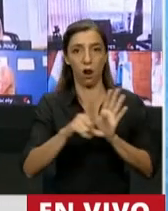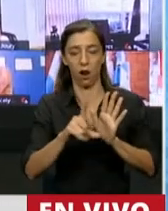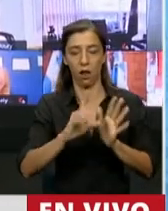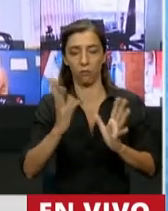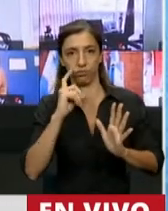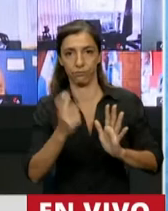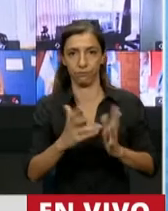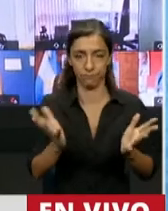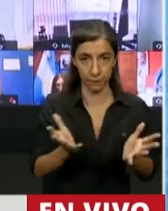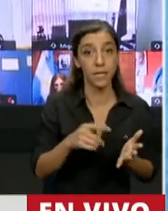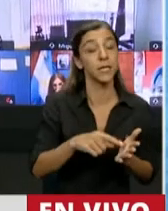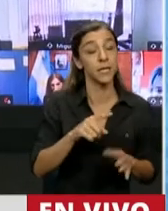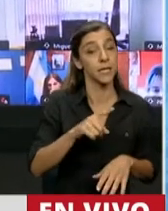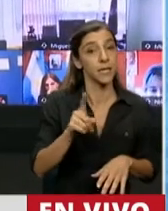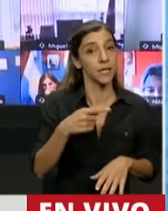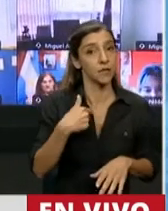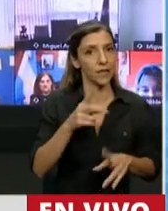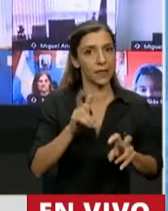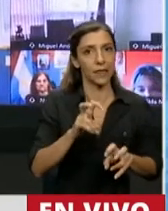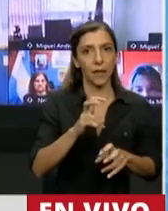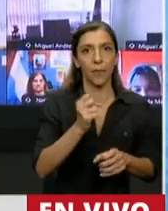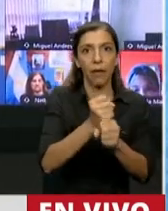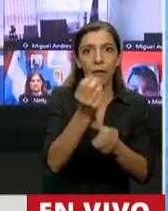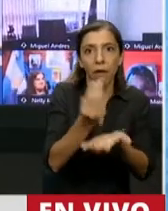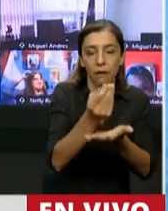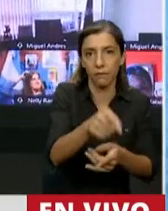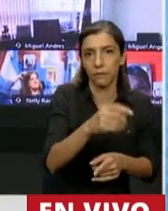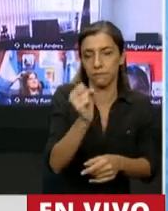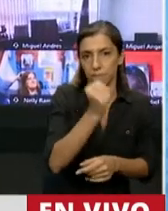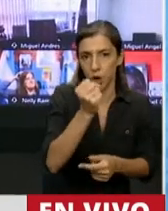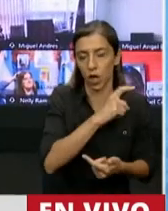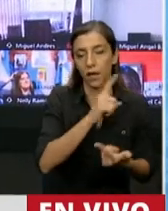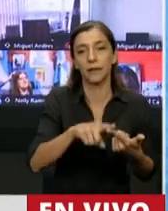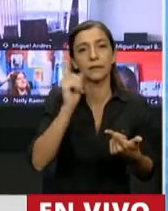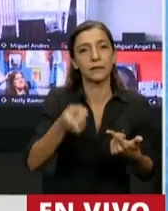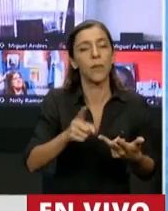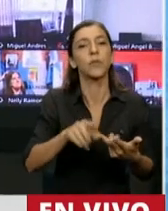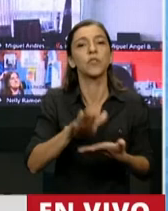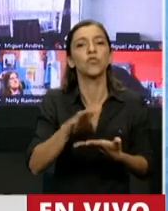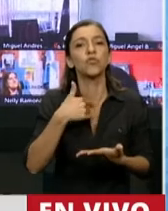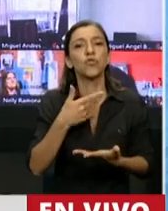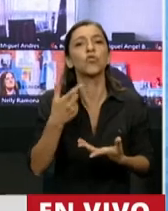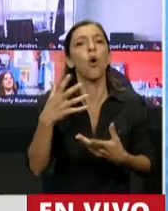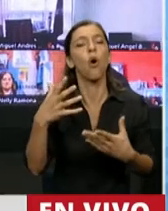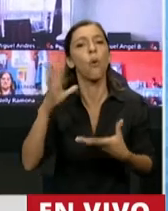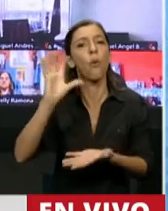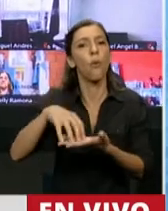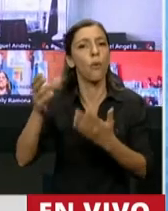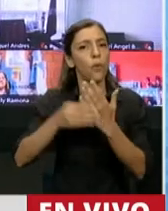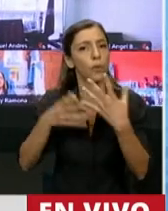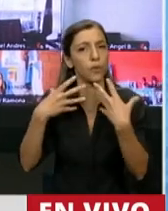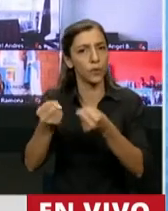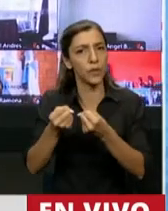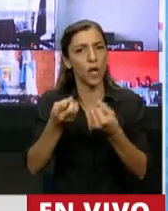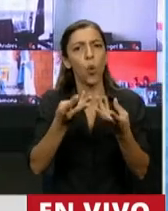efectuado y también vinculadas justamente a compras realizadas por parte del Ministerio de Salud, que lamentablemente tuve